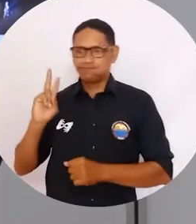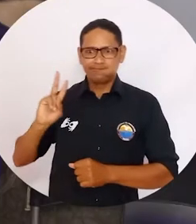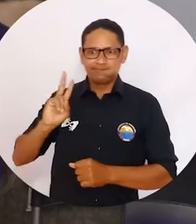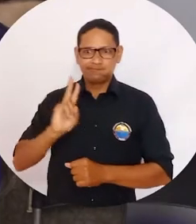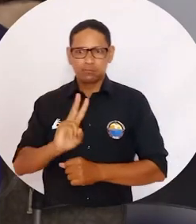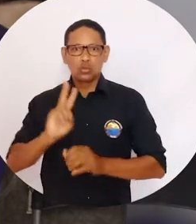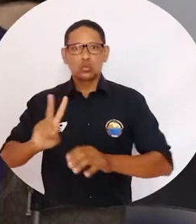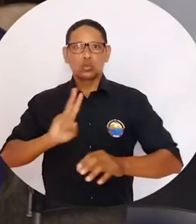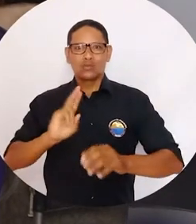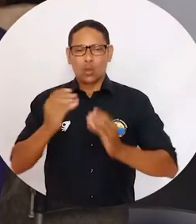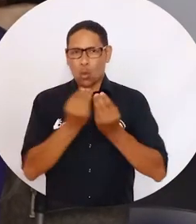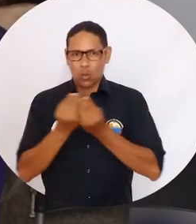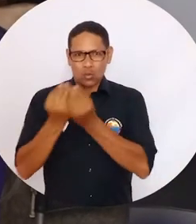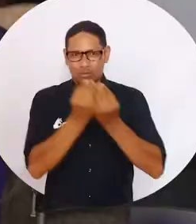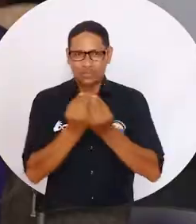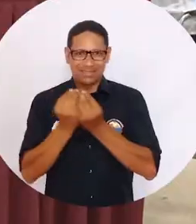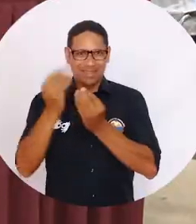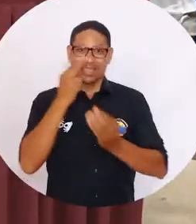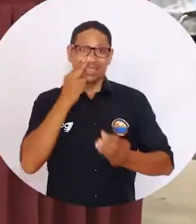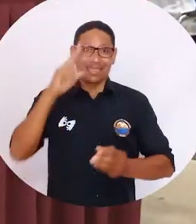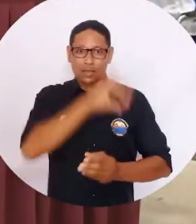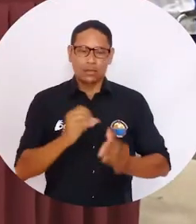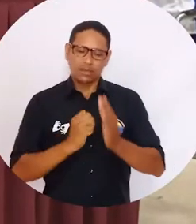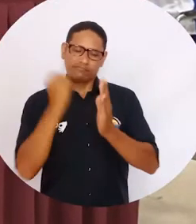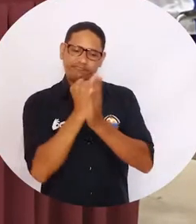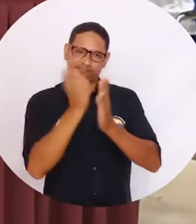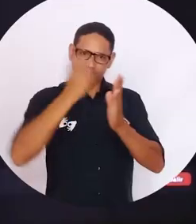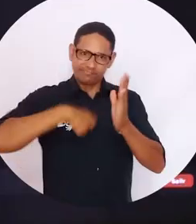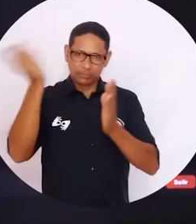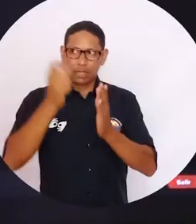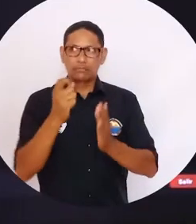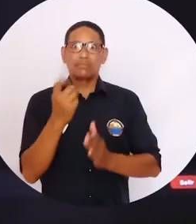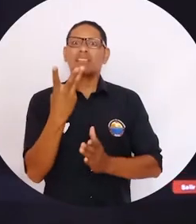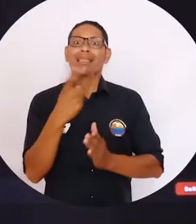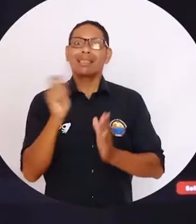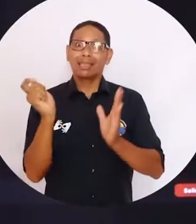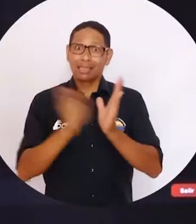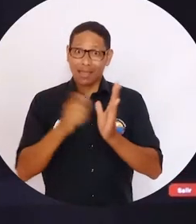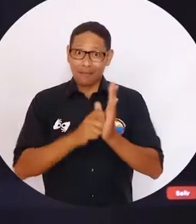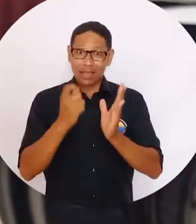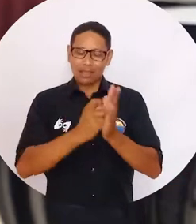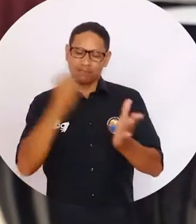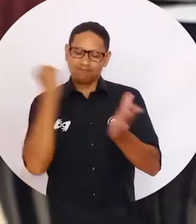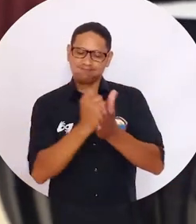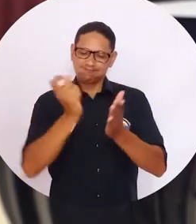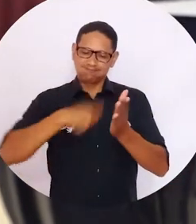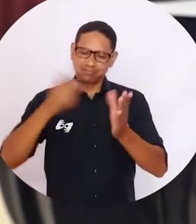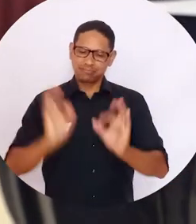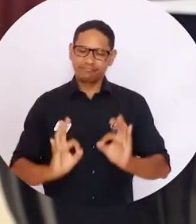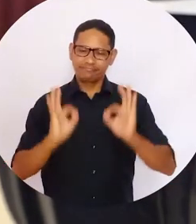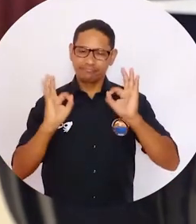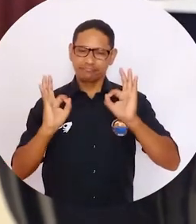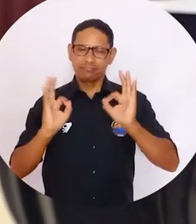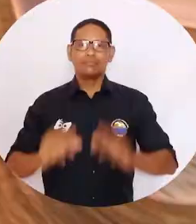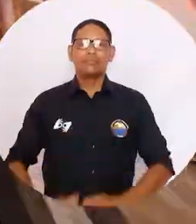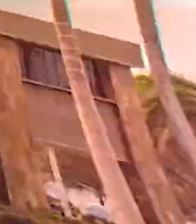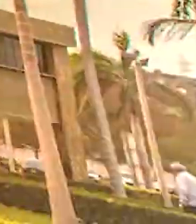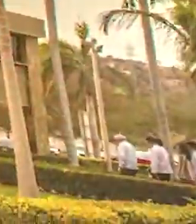de pares académicos del Consejo Nacional de Acreditación en aras de alcanzar su tercera credencial de alta calidad.